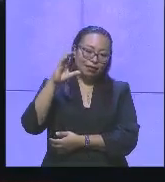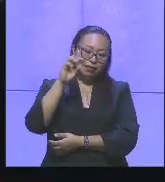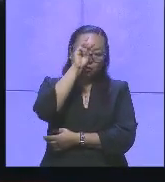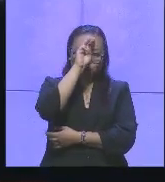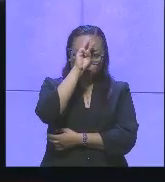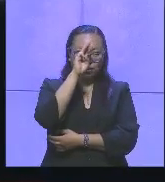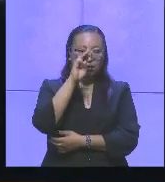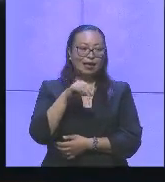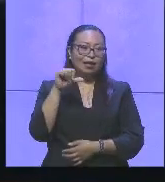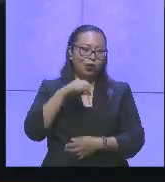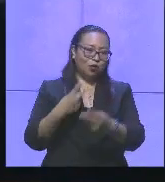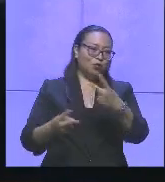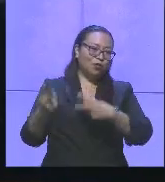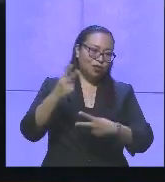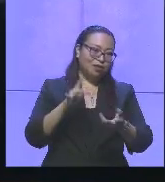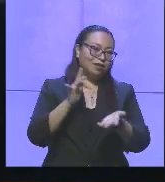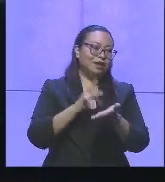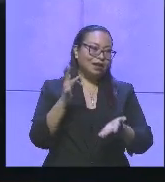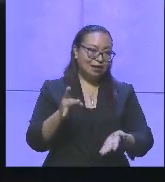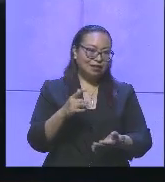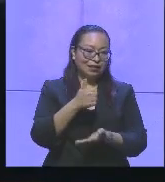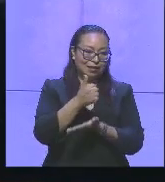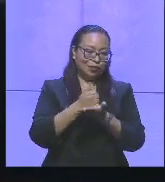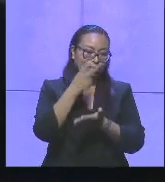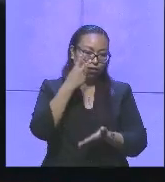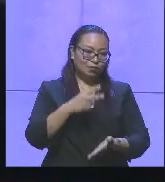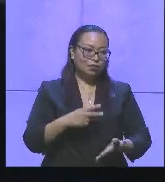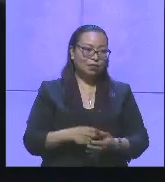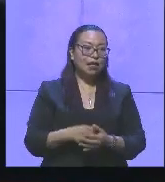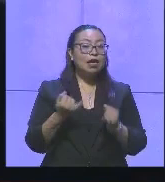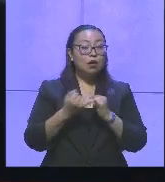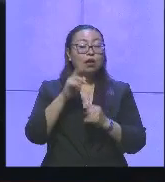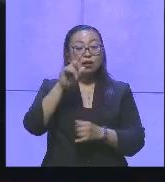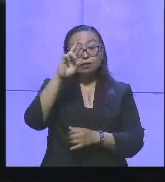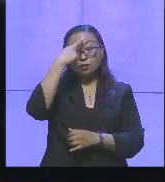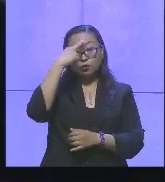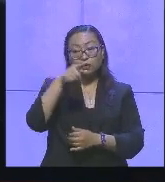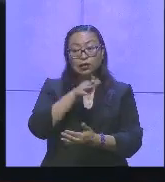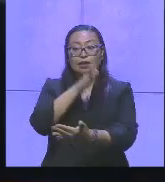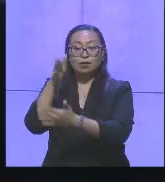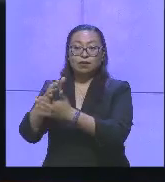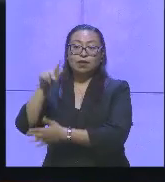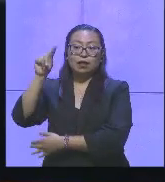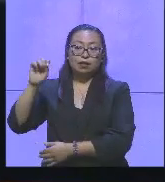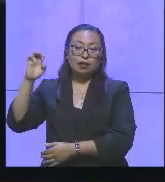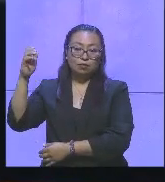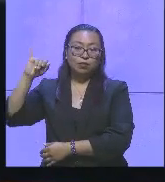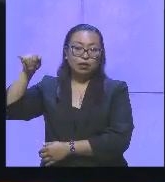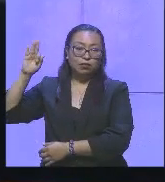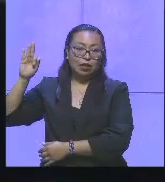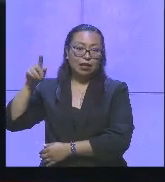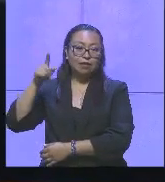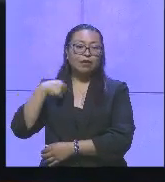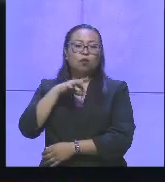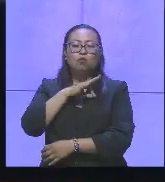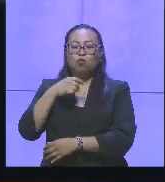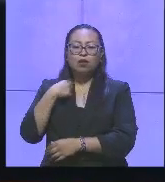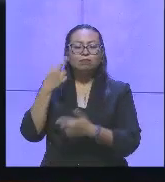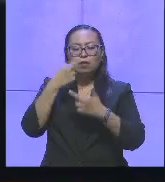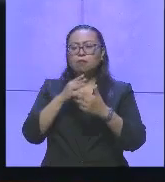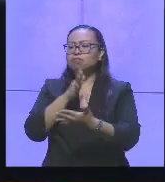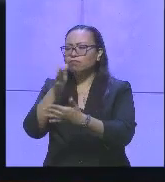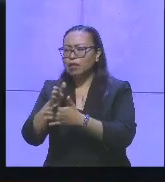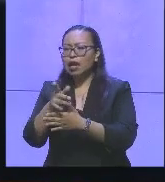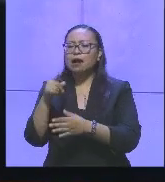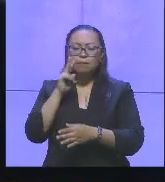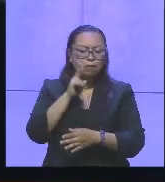Monterrey, que se encuentran aquí. Recuerden igual, el stand del Tribunal Electoral se encuentra aquí a la salida. Pueden